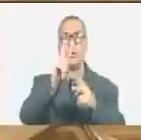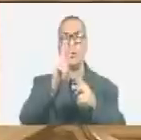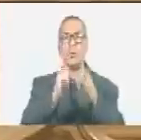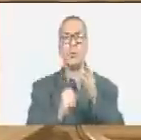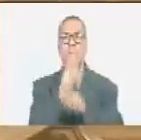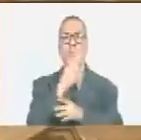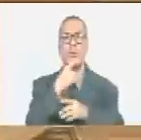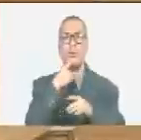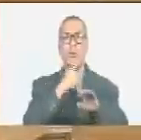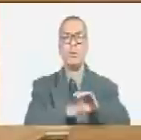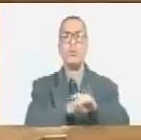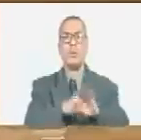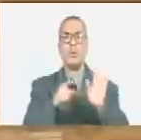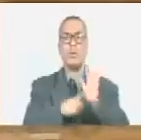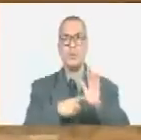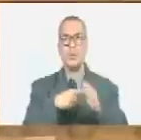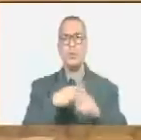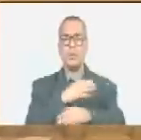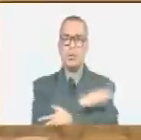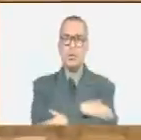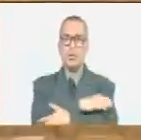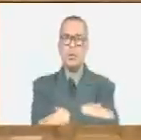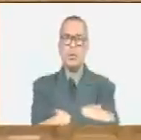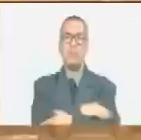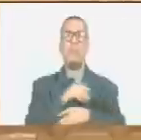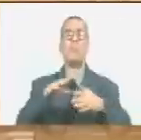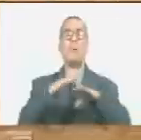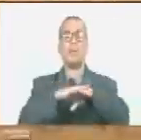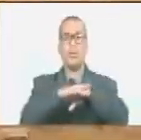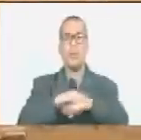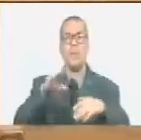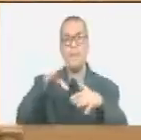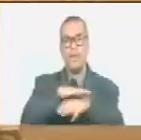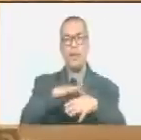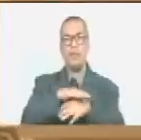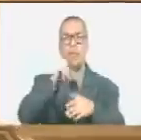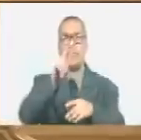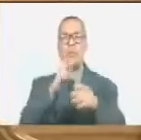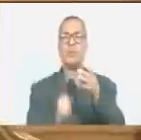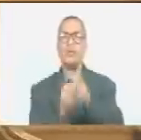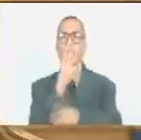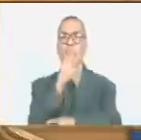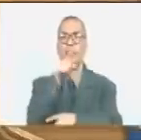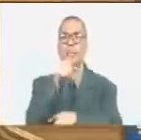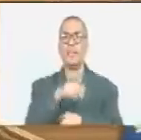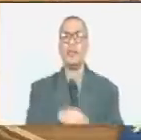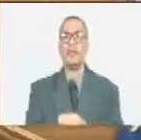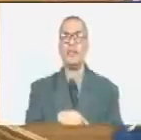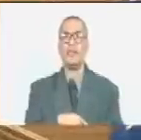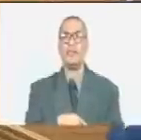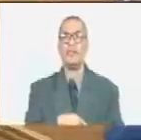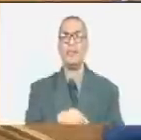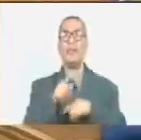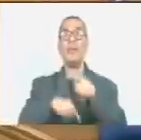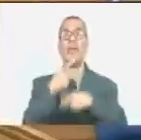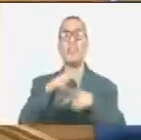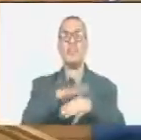nuestra sesión ordinaria. Un abrazo el martes 2 de mayo para, perdón, el próximo